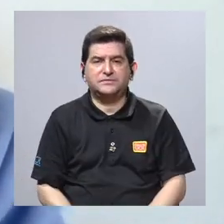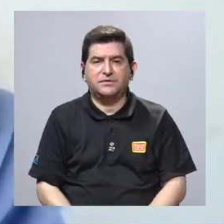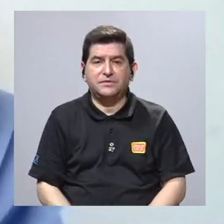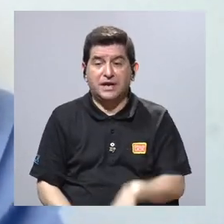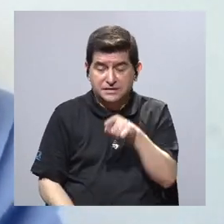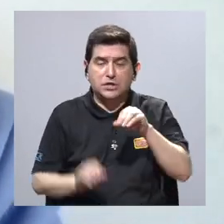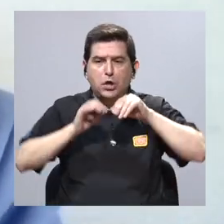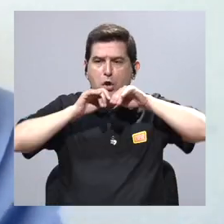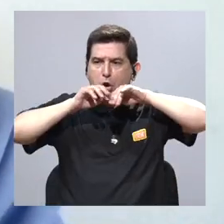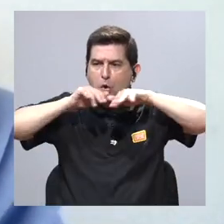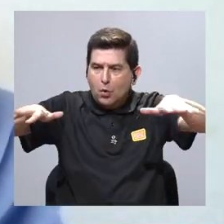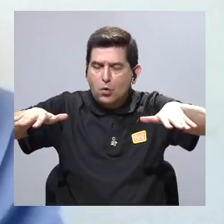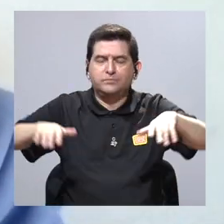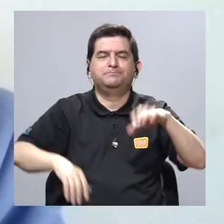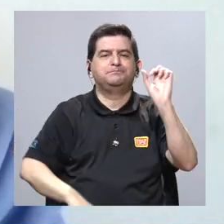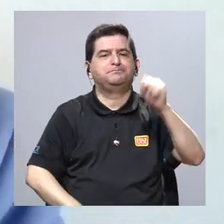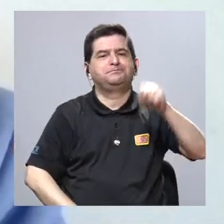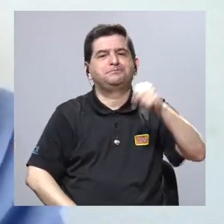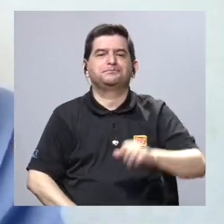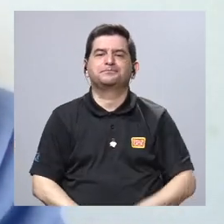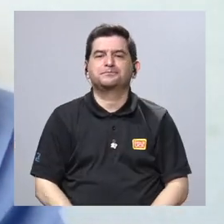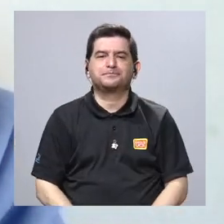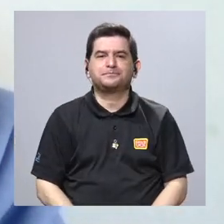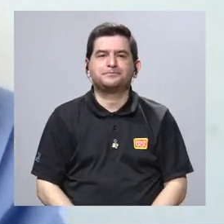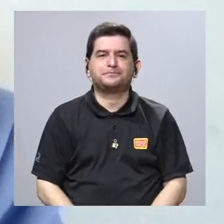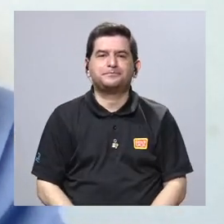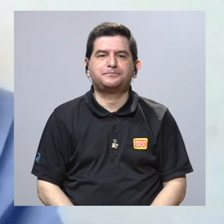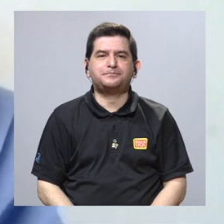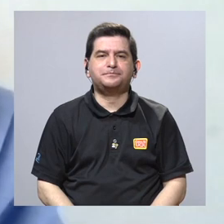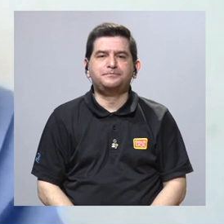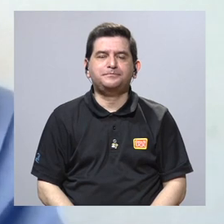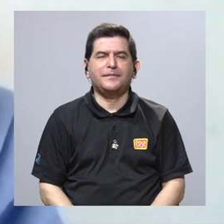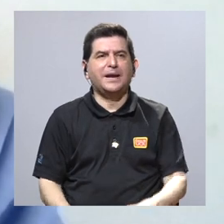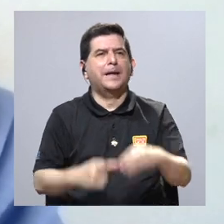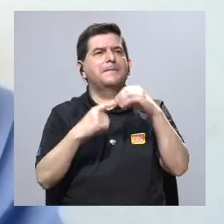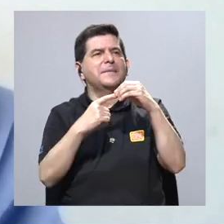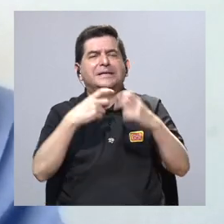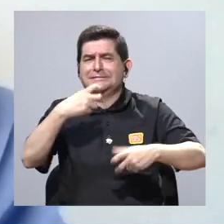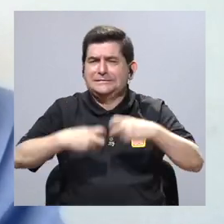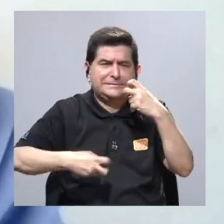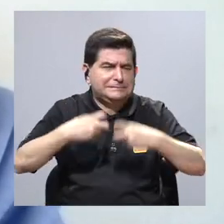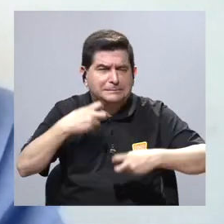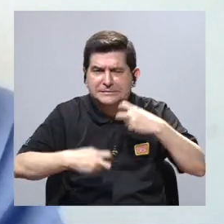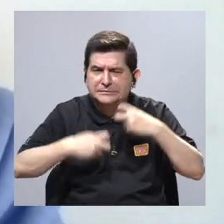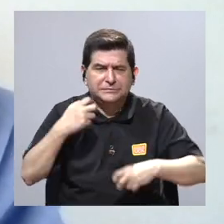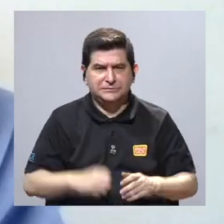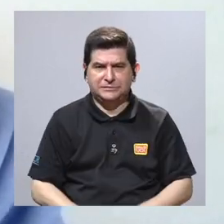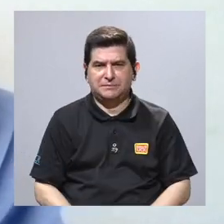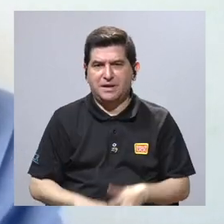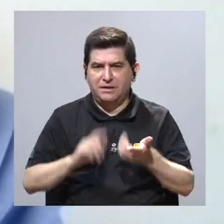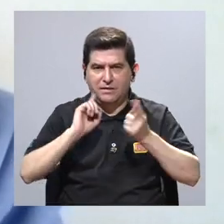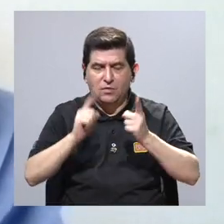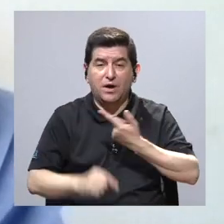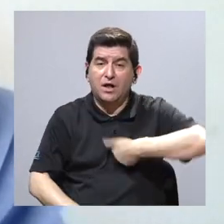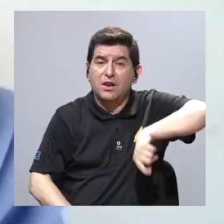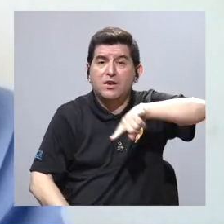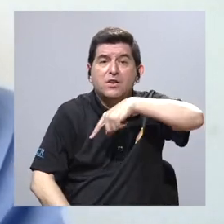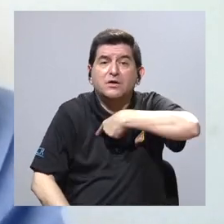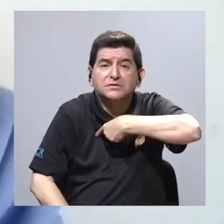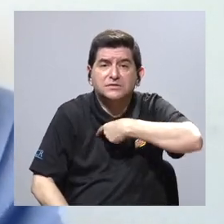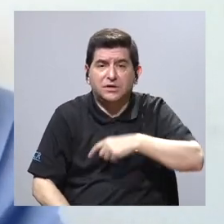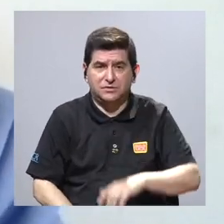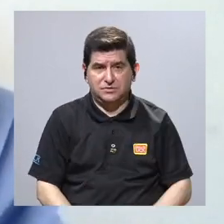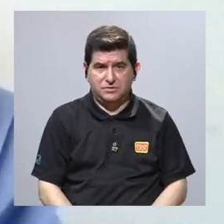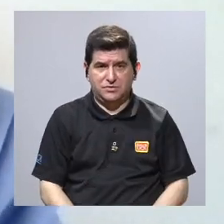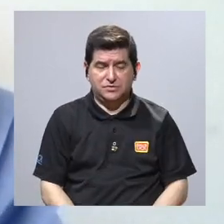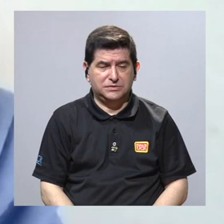se propaga en las personas. Y digamos, el principal inconveniente es que nosotros